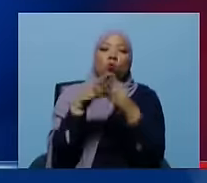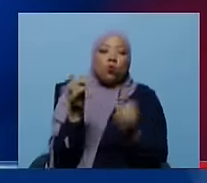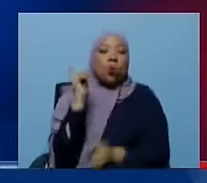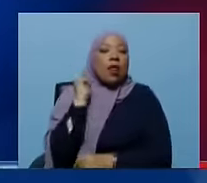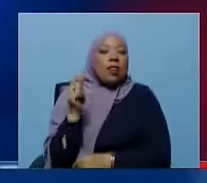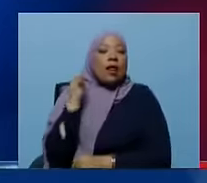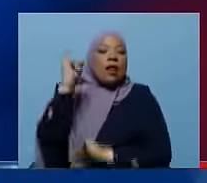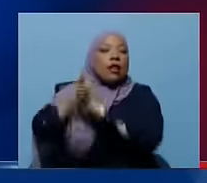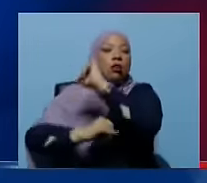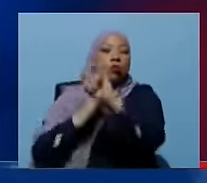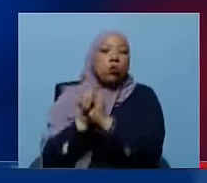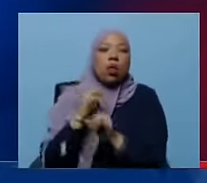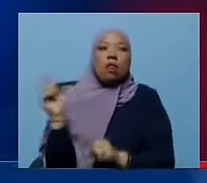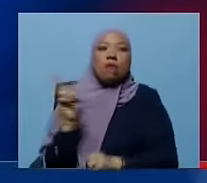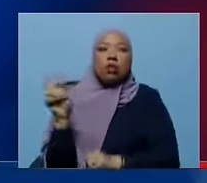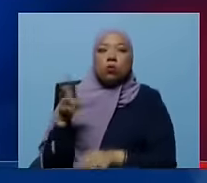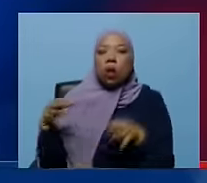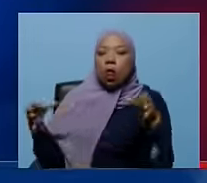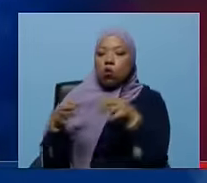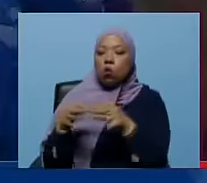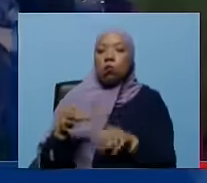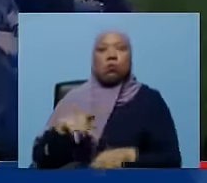Tarea Internacional de Venezuela.